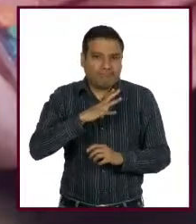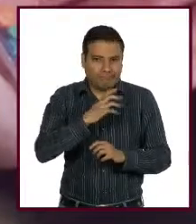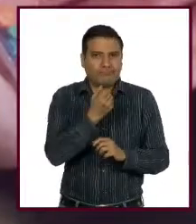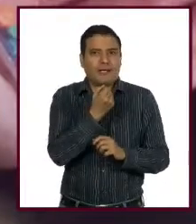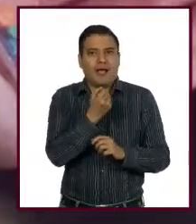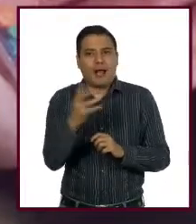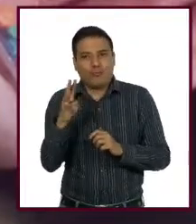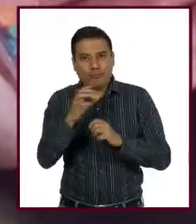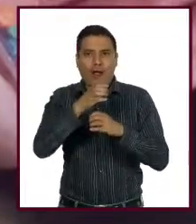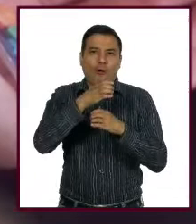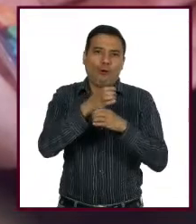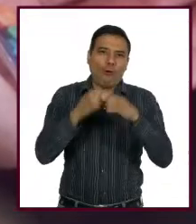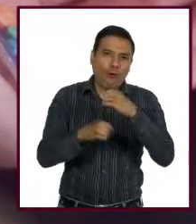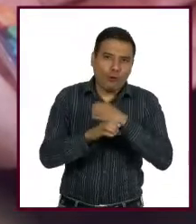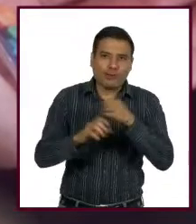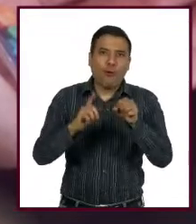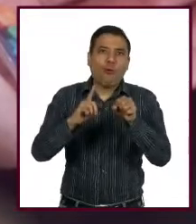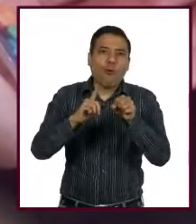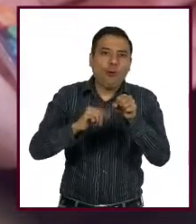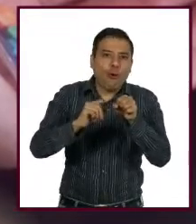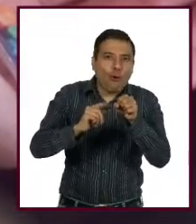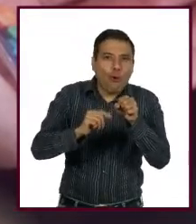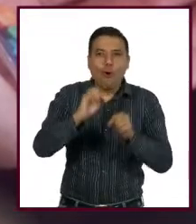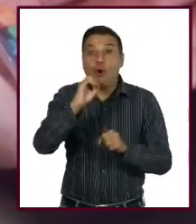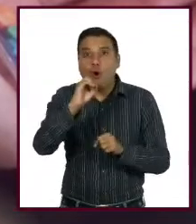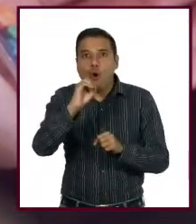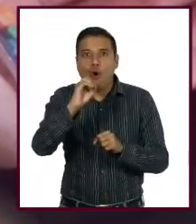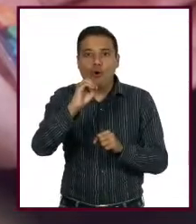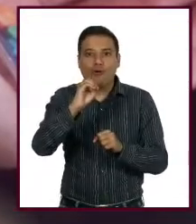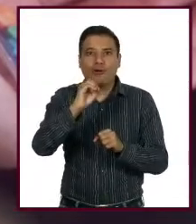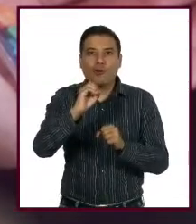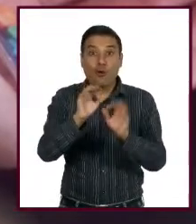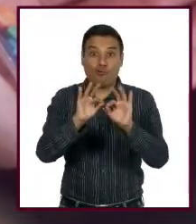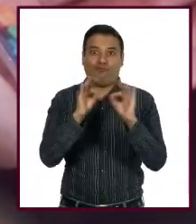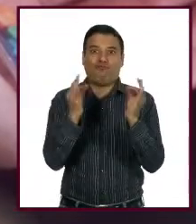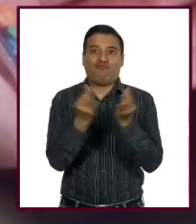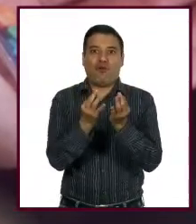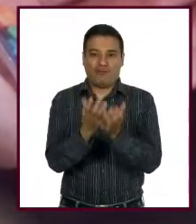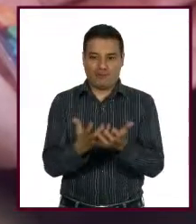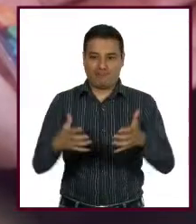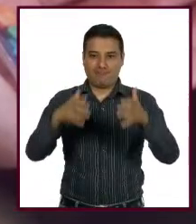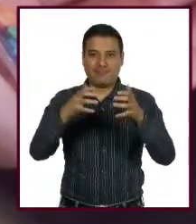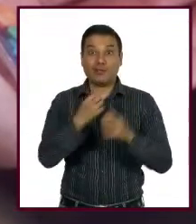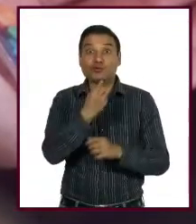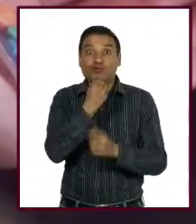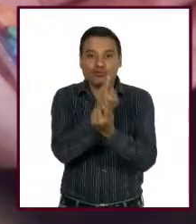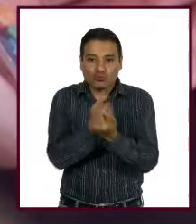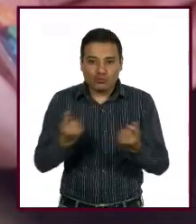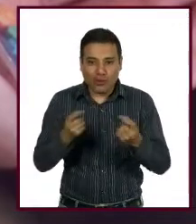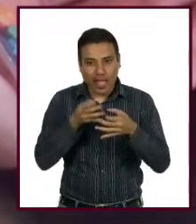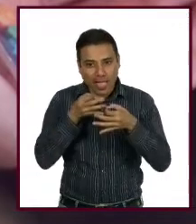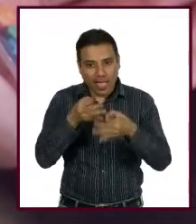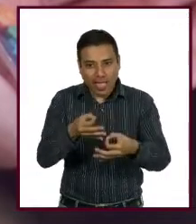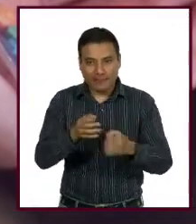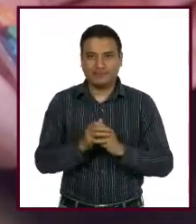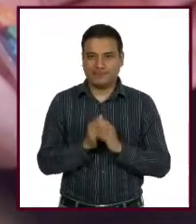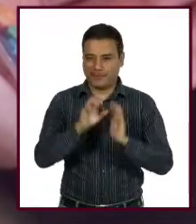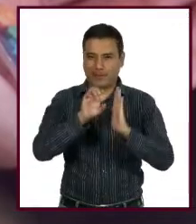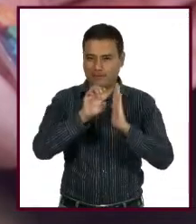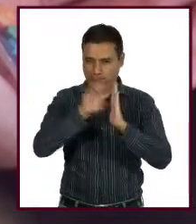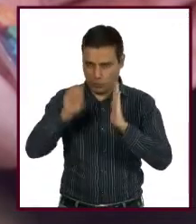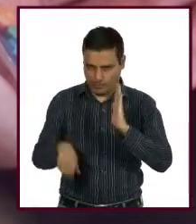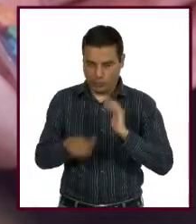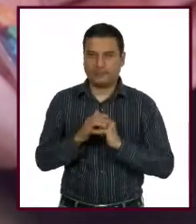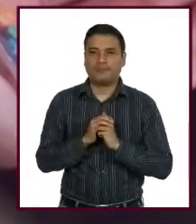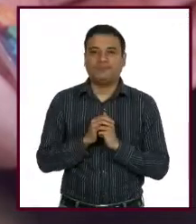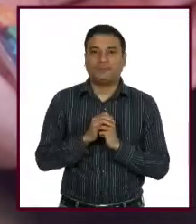por el envase pueden resultar atractivos para las niñas y niños, doctor. Y aquí también le preguntan, de las sustancias inhalables, ¿cuáles